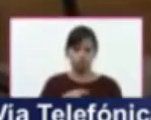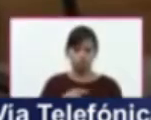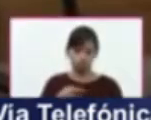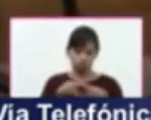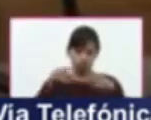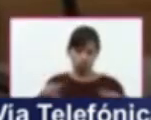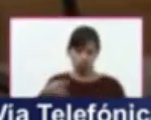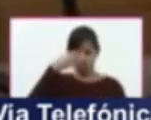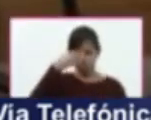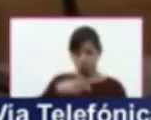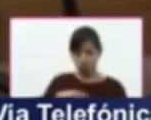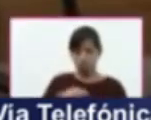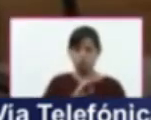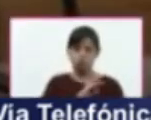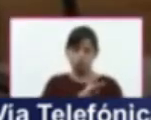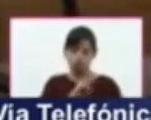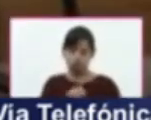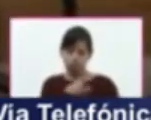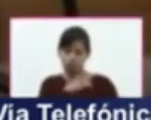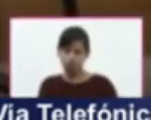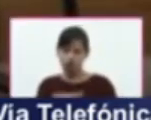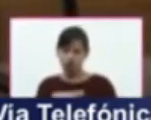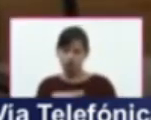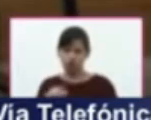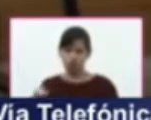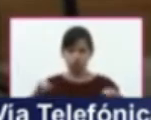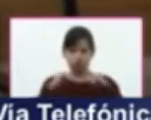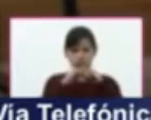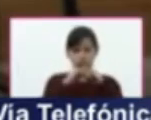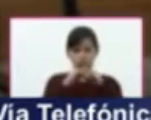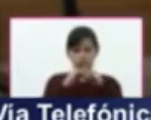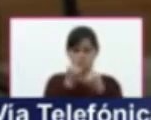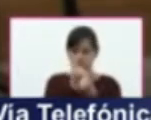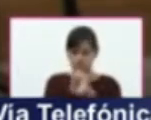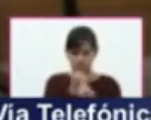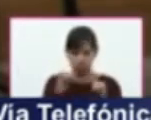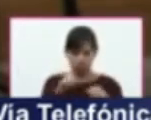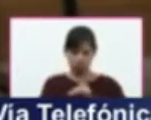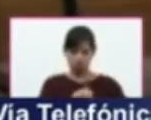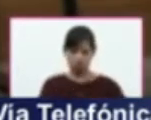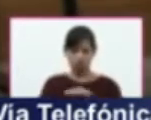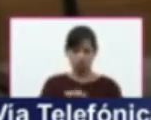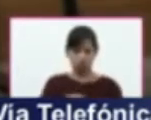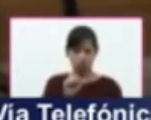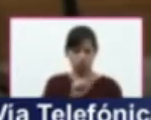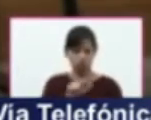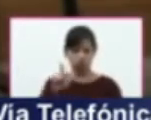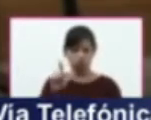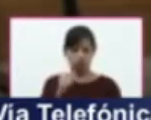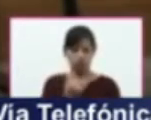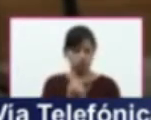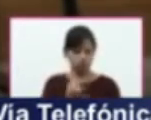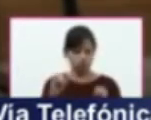favor de la reforma del presidente. Eso es lo que no querían que el pueblo de México